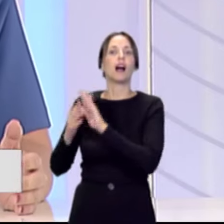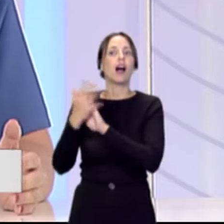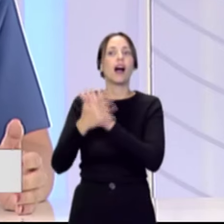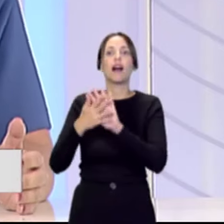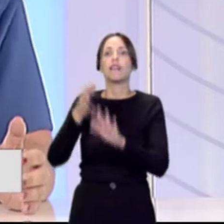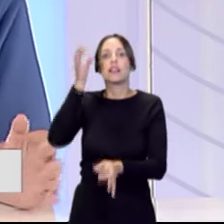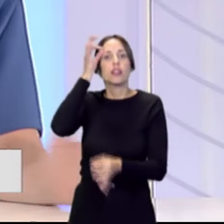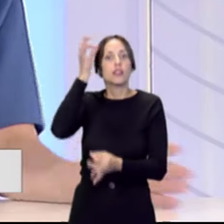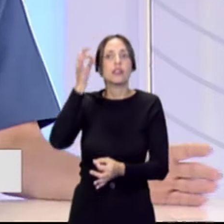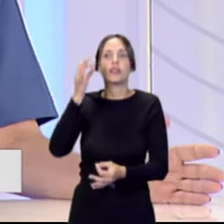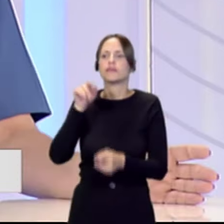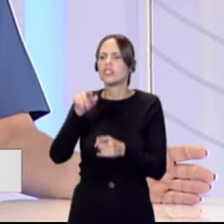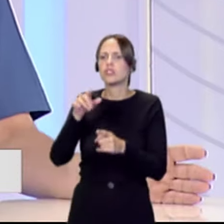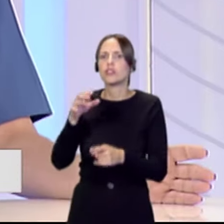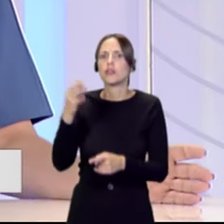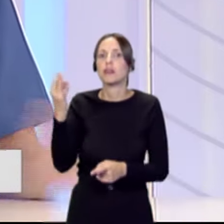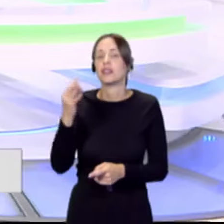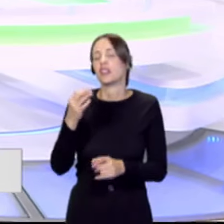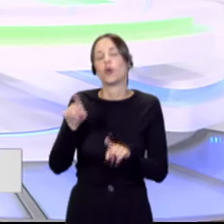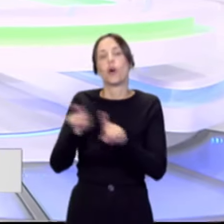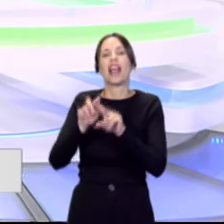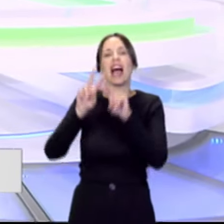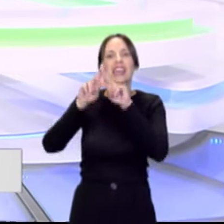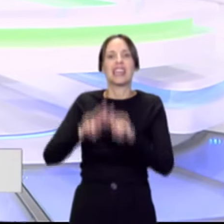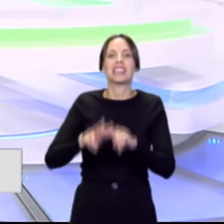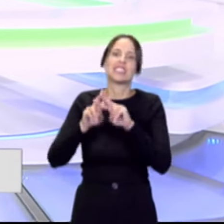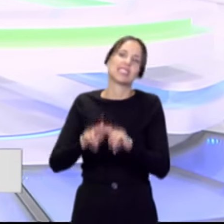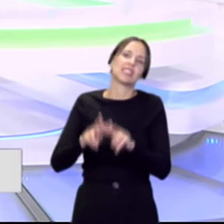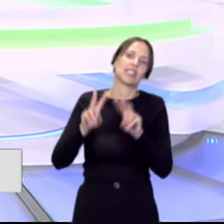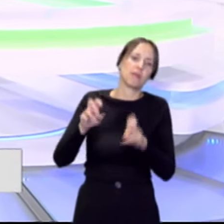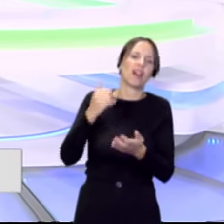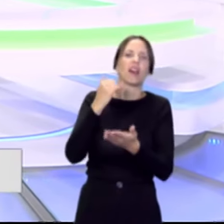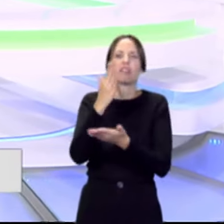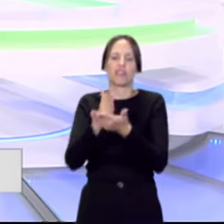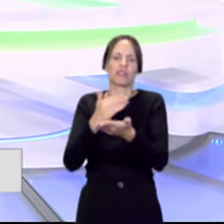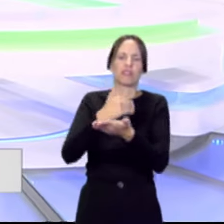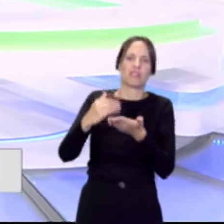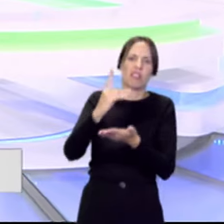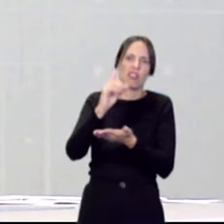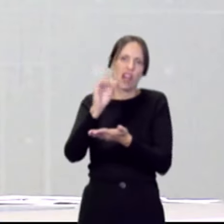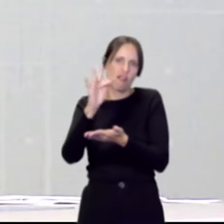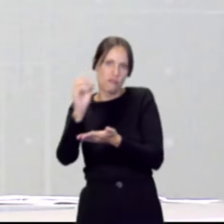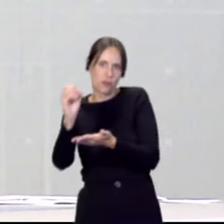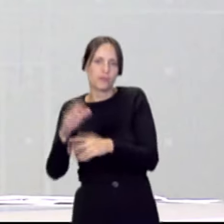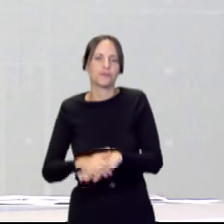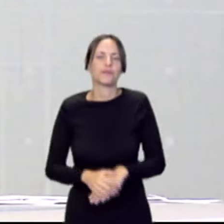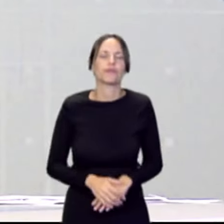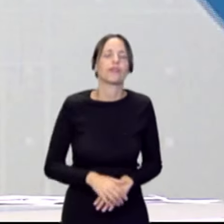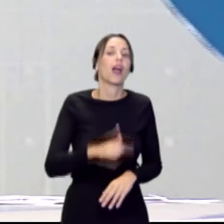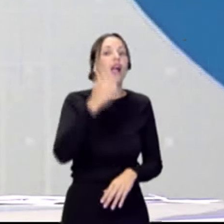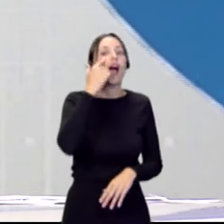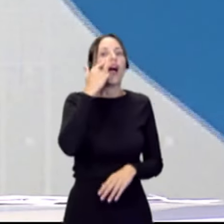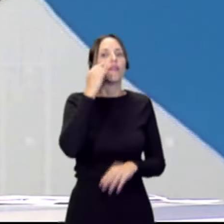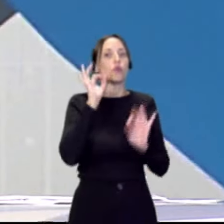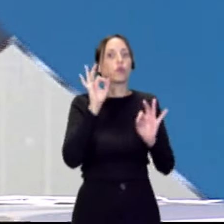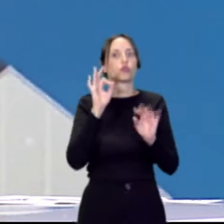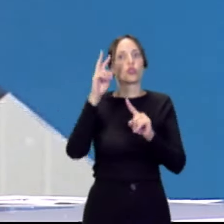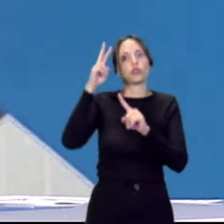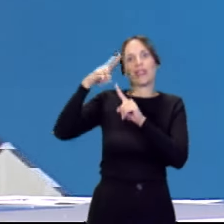¿Causa-efecto? Es un análisis DAFO. Bueno, sobre vivienda se va a hablar en el Congreso de Diputados. Vamos a ver esta señal que nos llega en directo